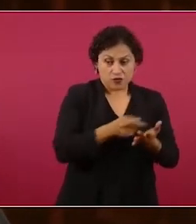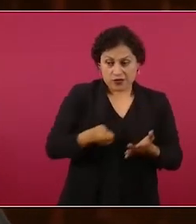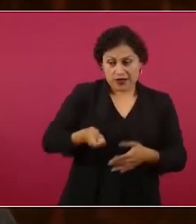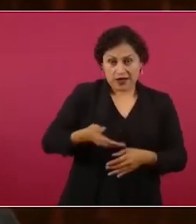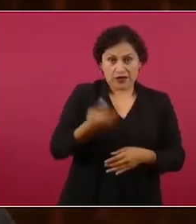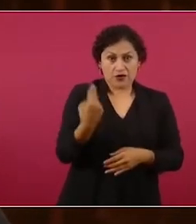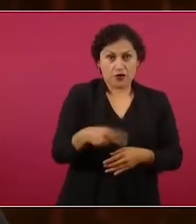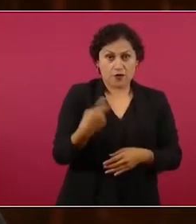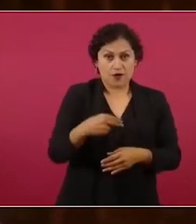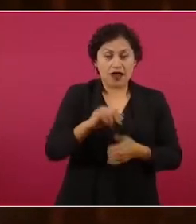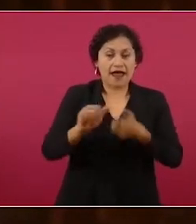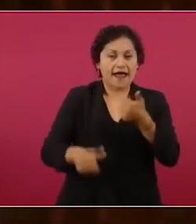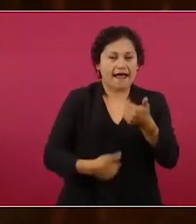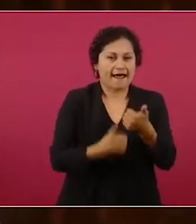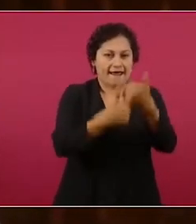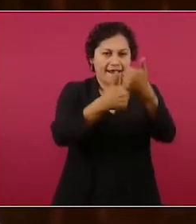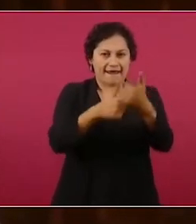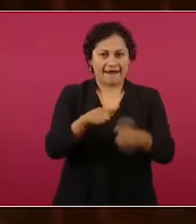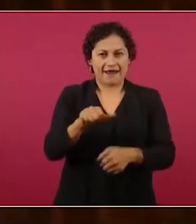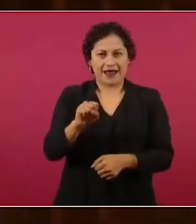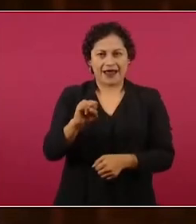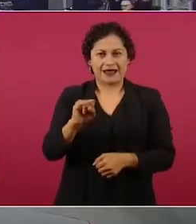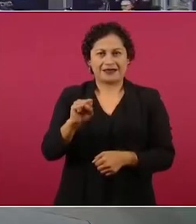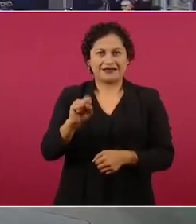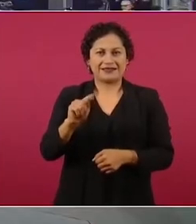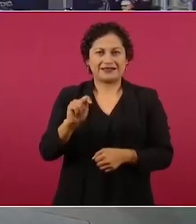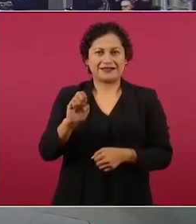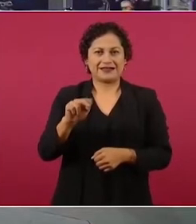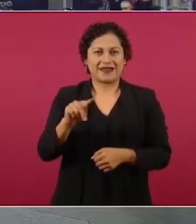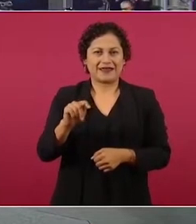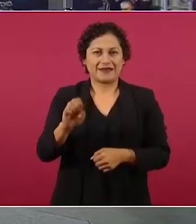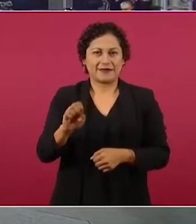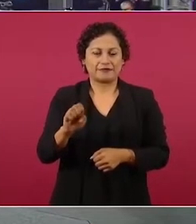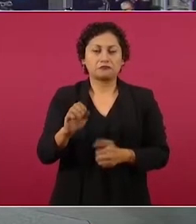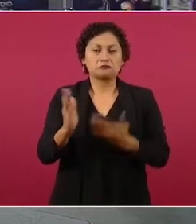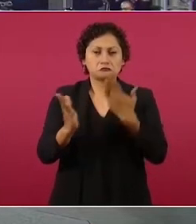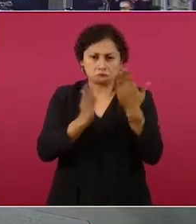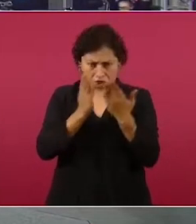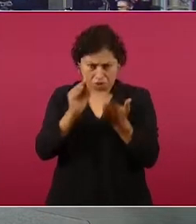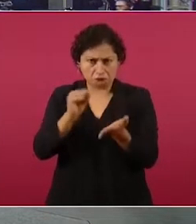Asistente. Sí, todavía no terminaba, ya era asistente